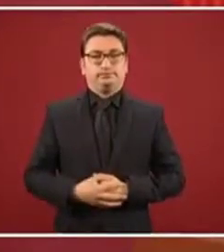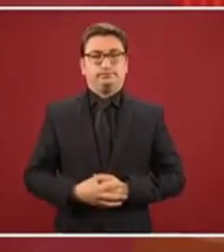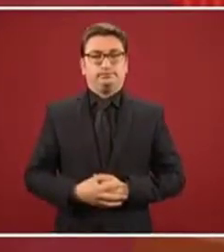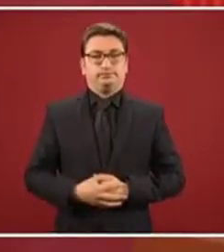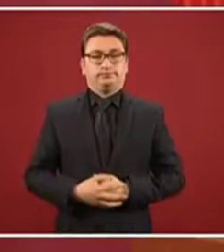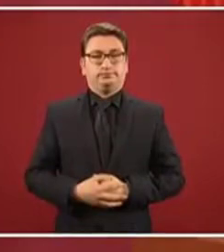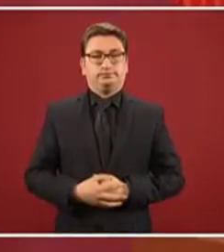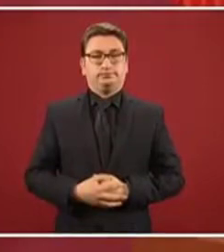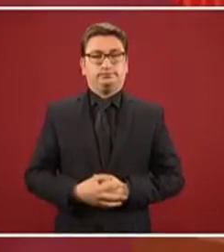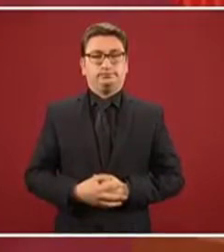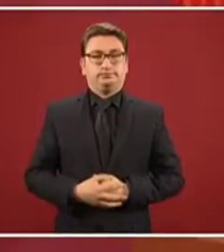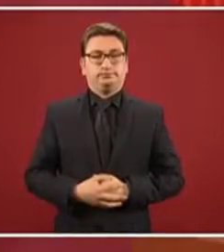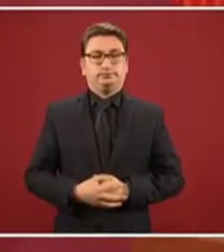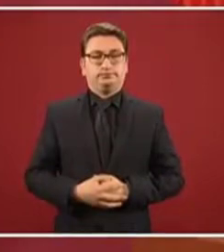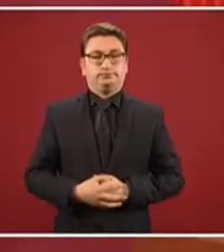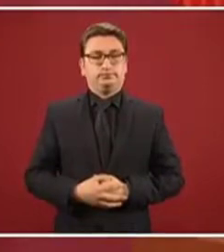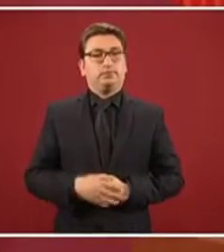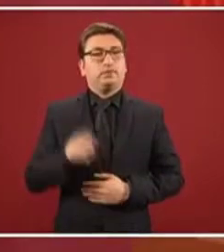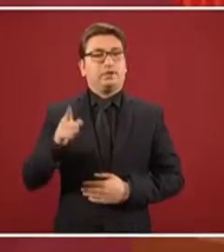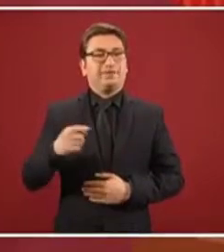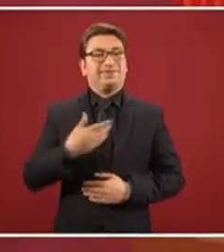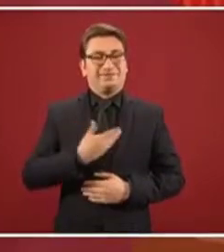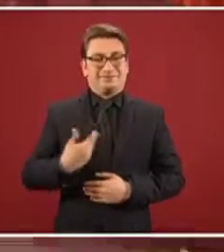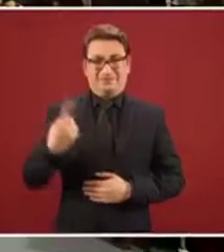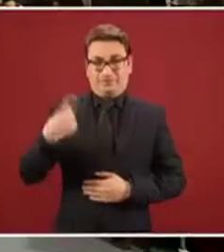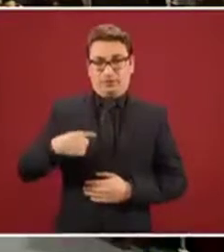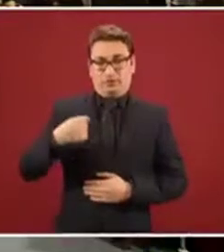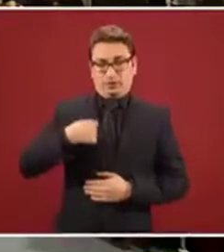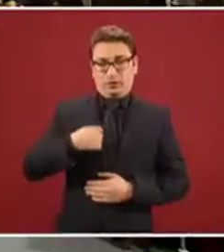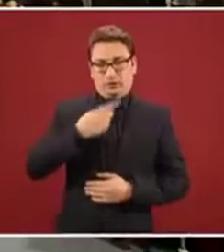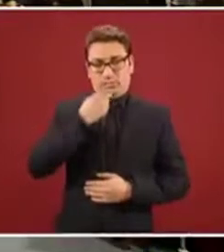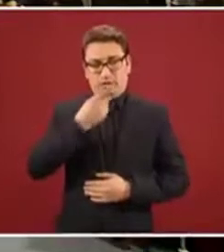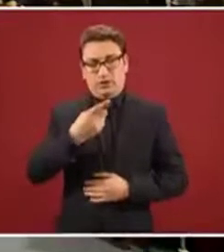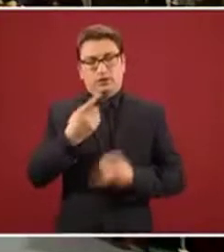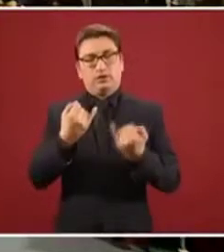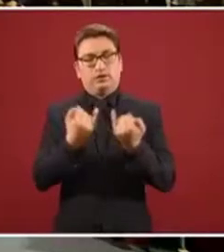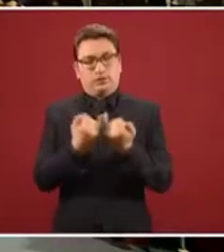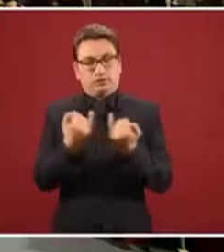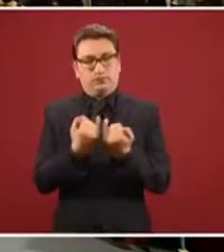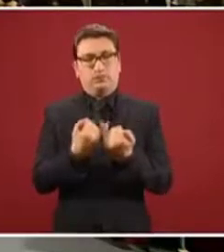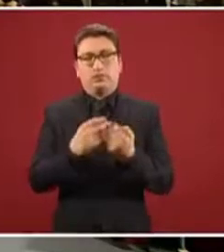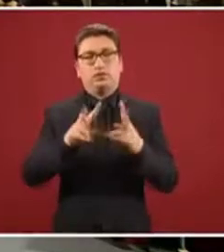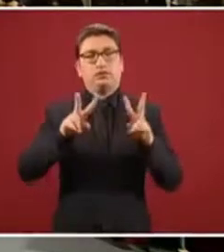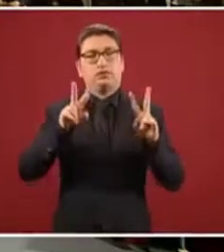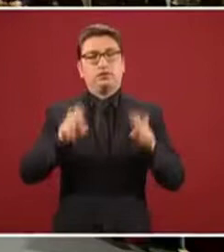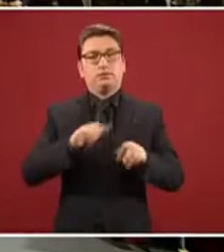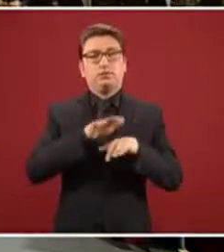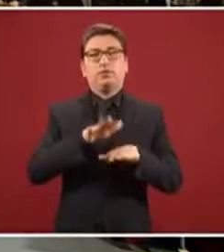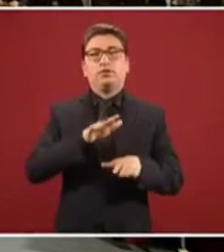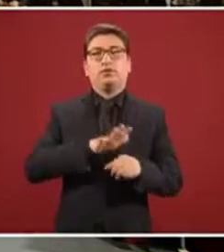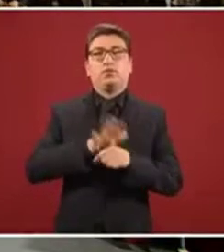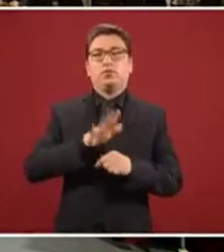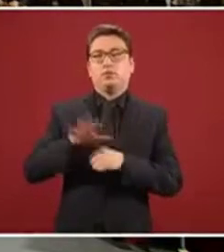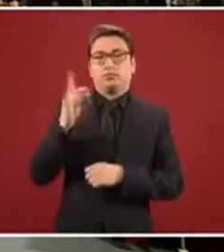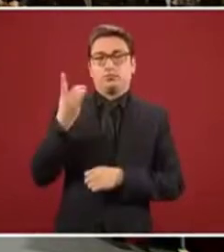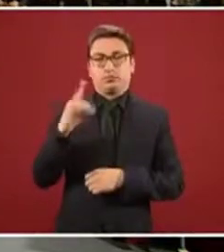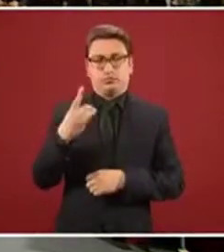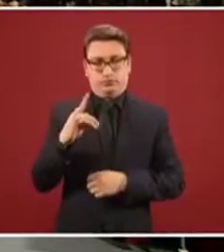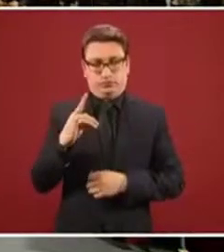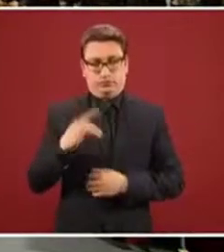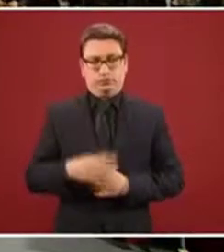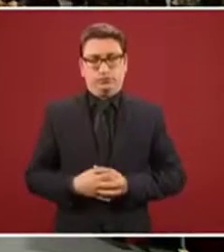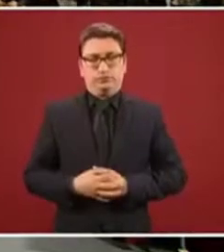2019. Toco, como me ha sido instruido por el señor presidente, también el asunto relativo a Bolivia.